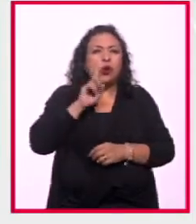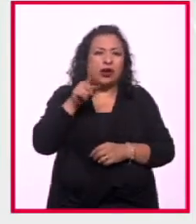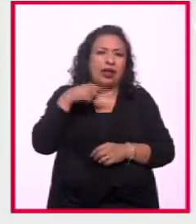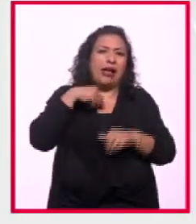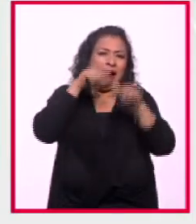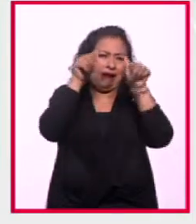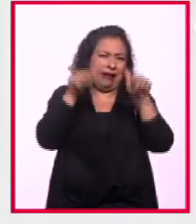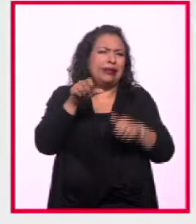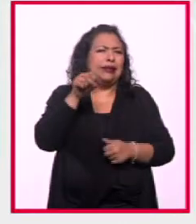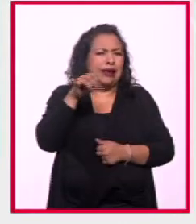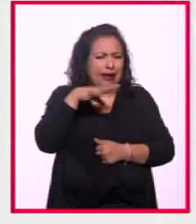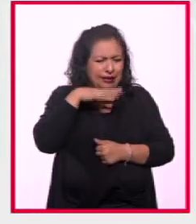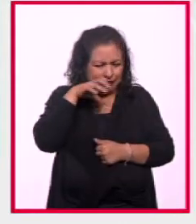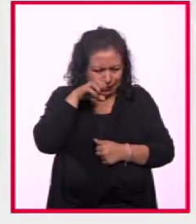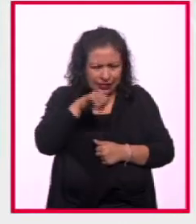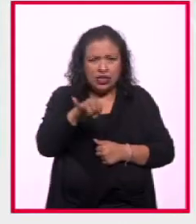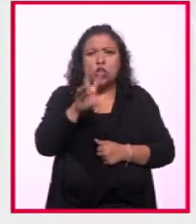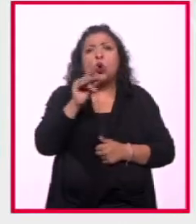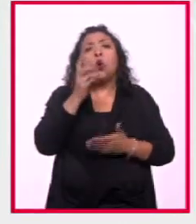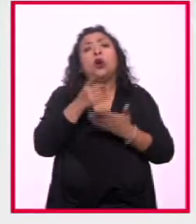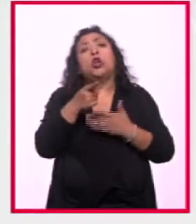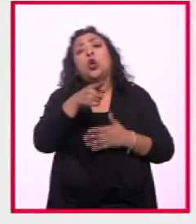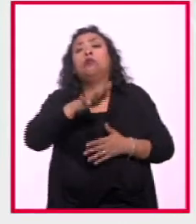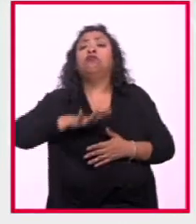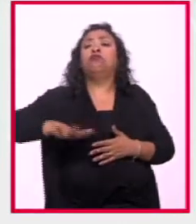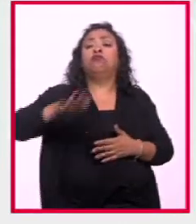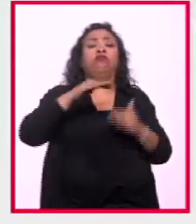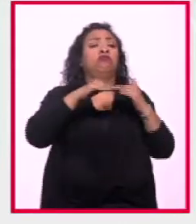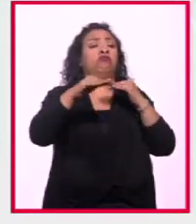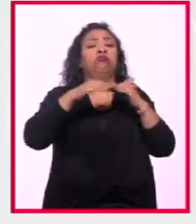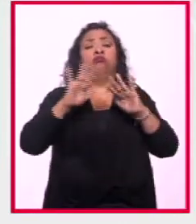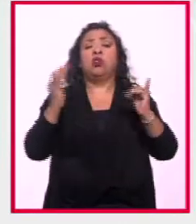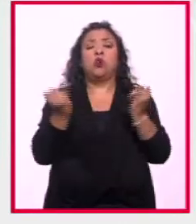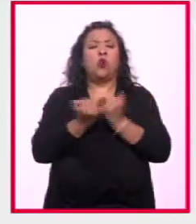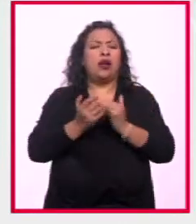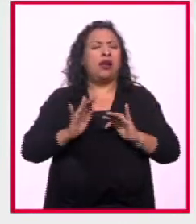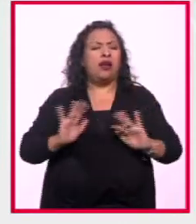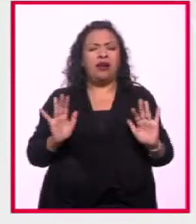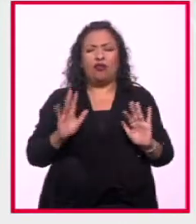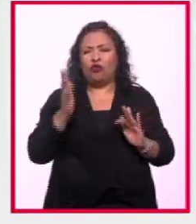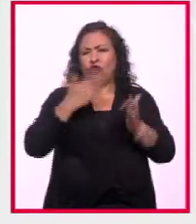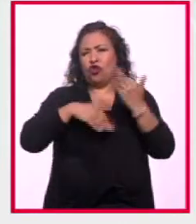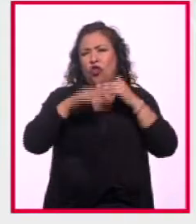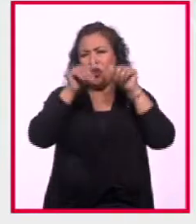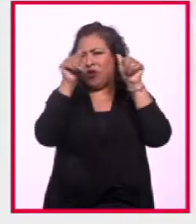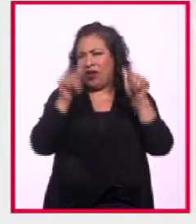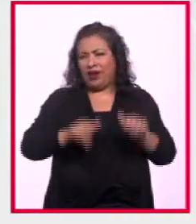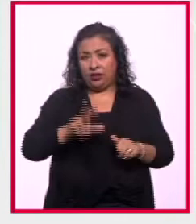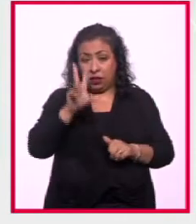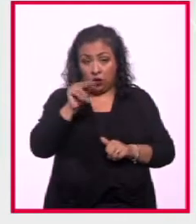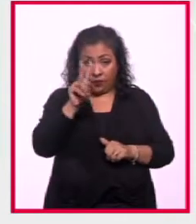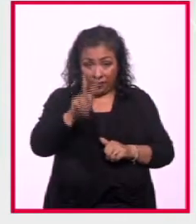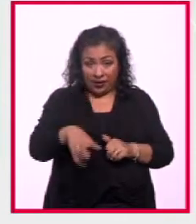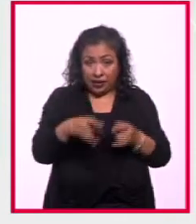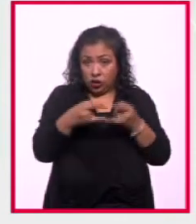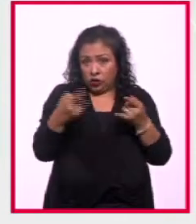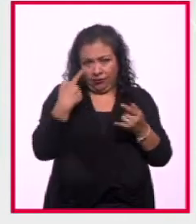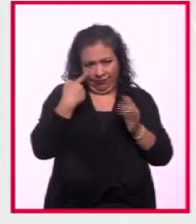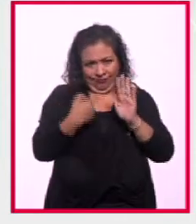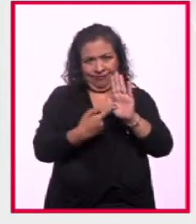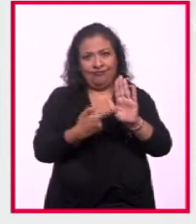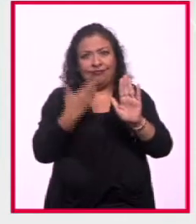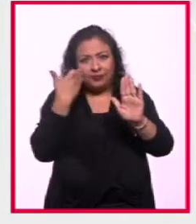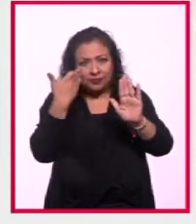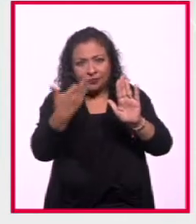artista si existe no es nada más llegar a decir consideramos a todos iguales somos todos artistas la realidad es que la historia habla por sí sola